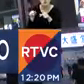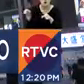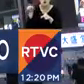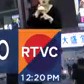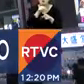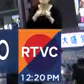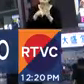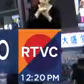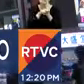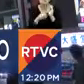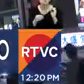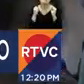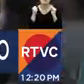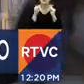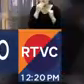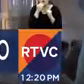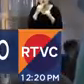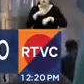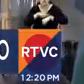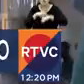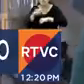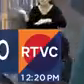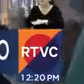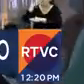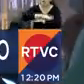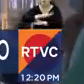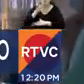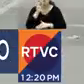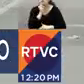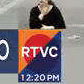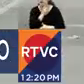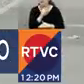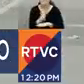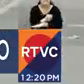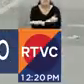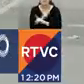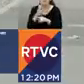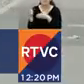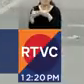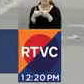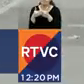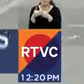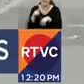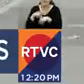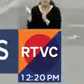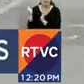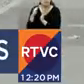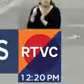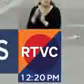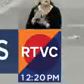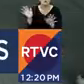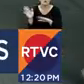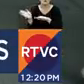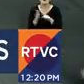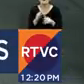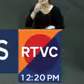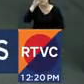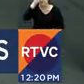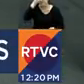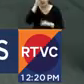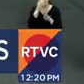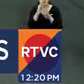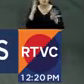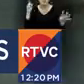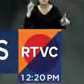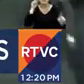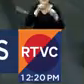como reducción de tiempo de apertura en bares y restaurantes. En Alemania, filas interminables para pruebas PCR se